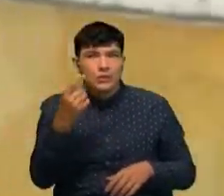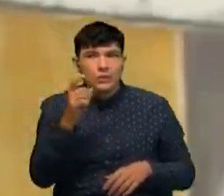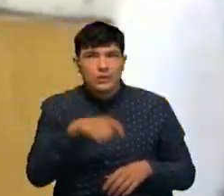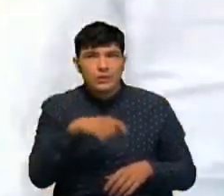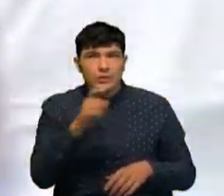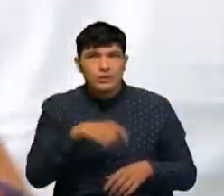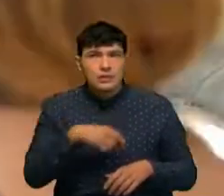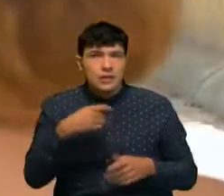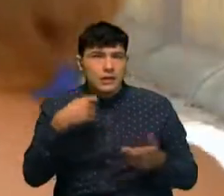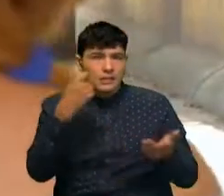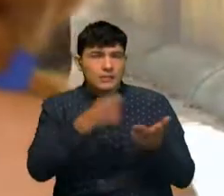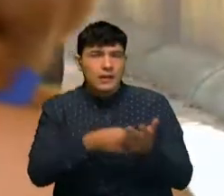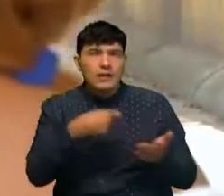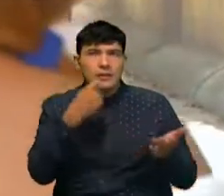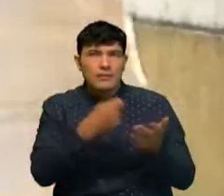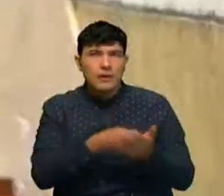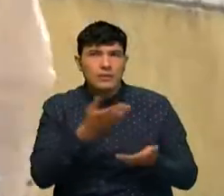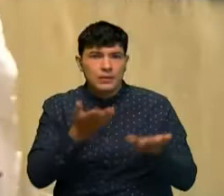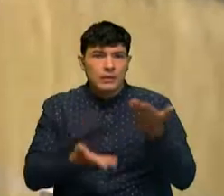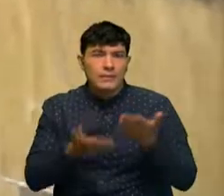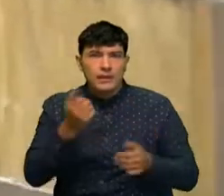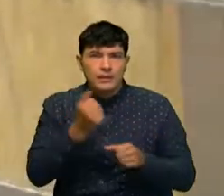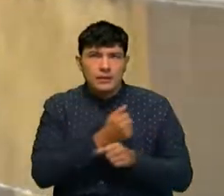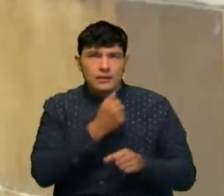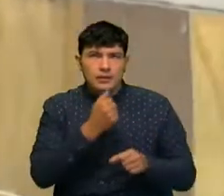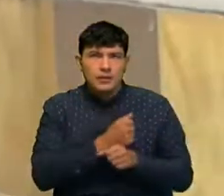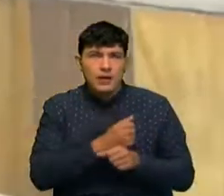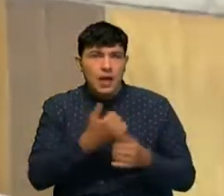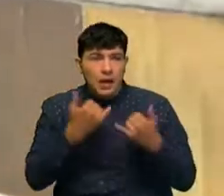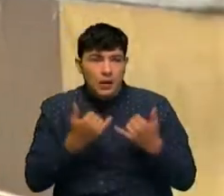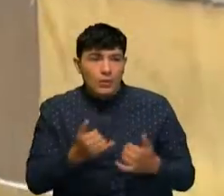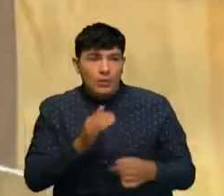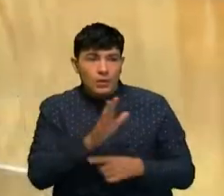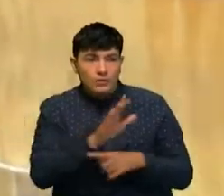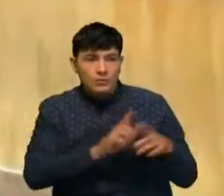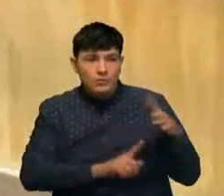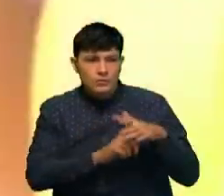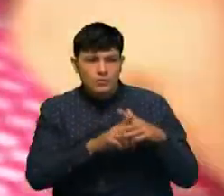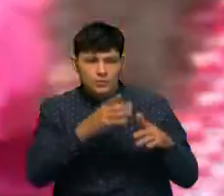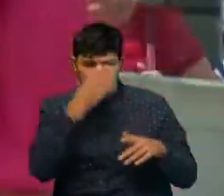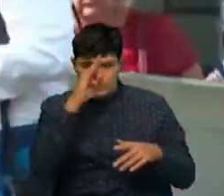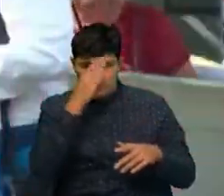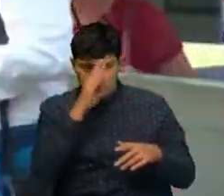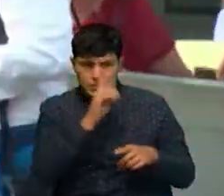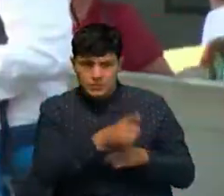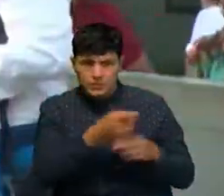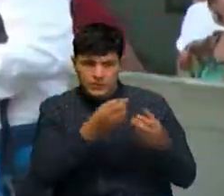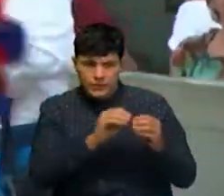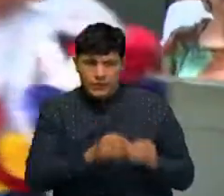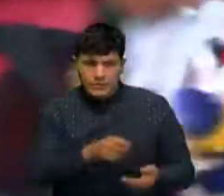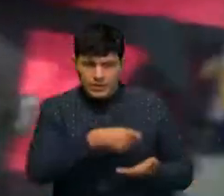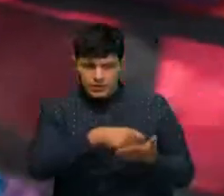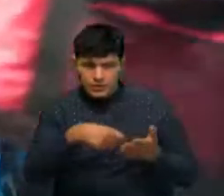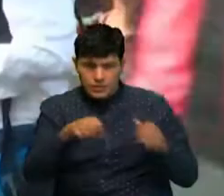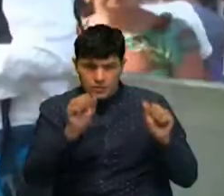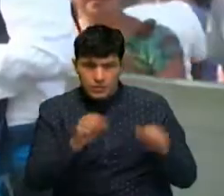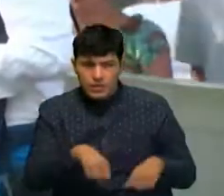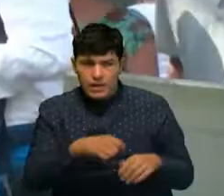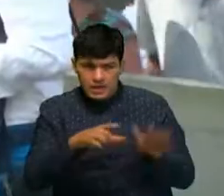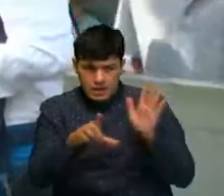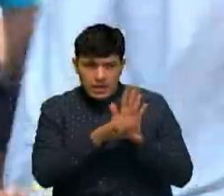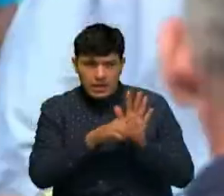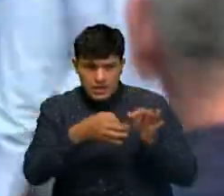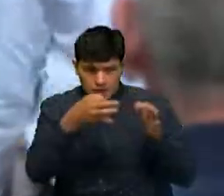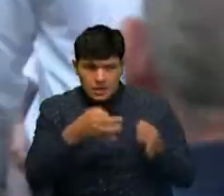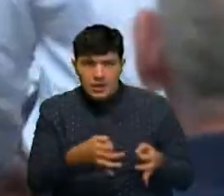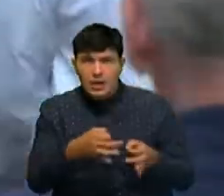por tanto, pagarles según las horas laboradas. Ante esto surgen ciertas dudas sobre esta forma de contratación. Una de ellas